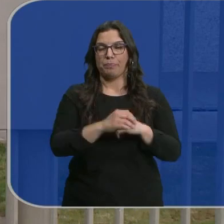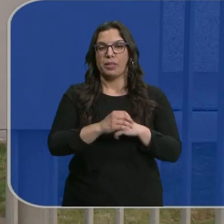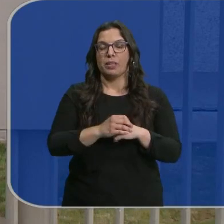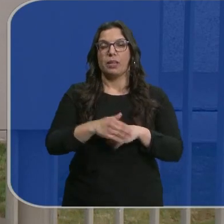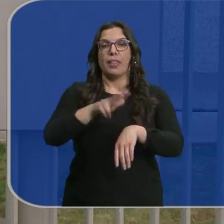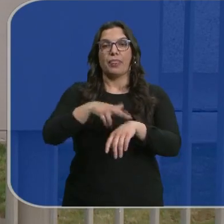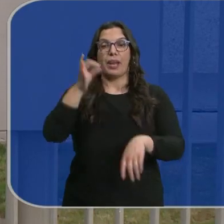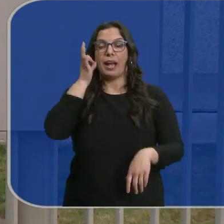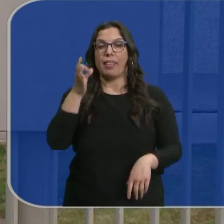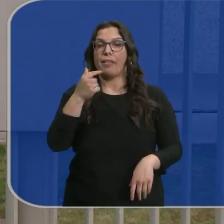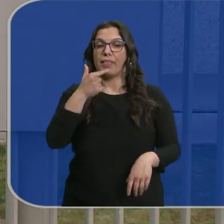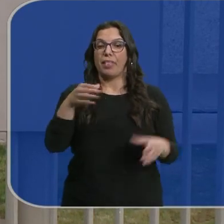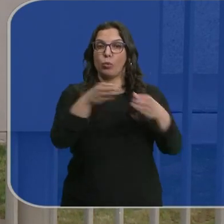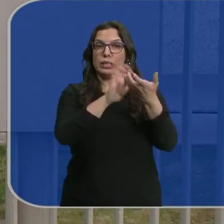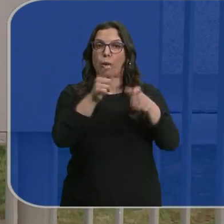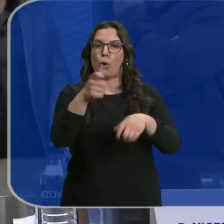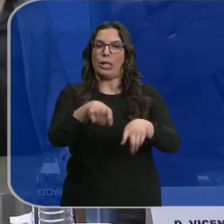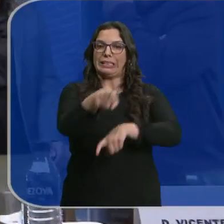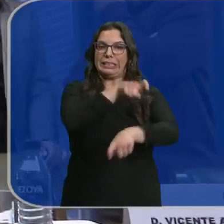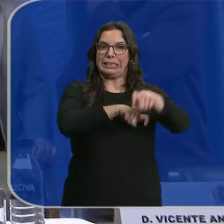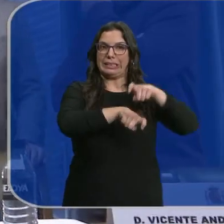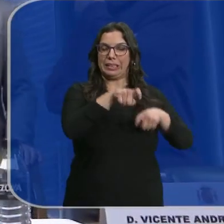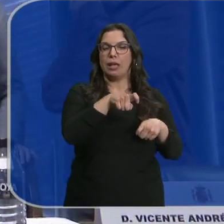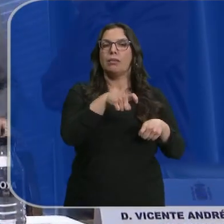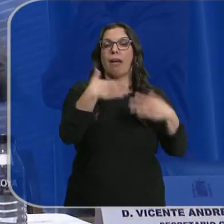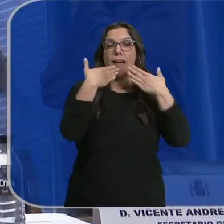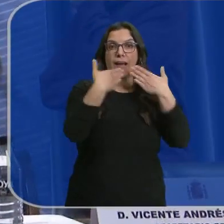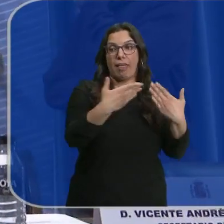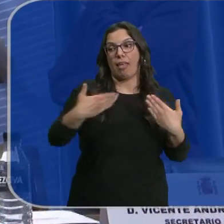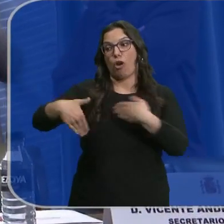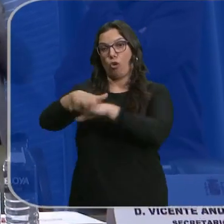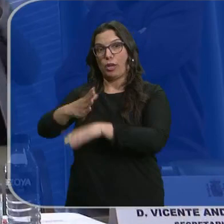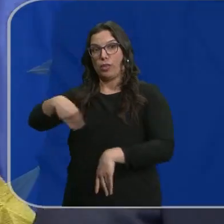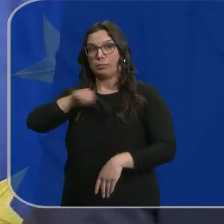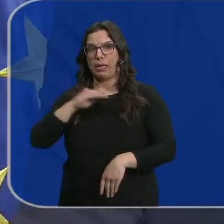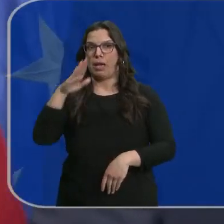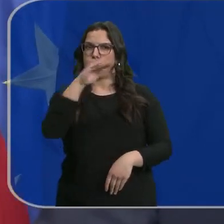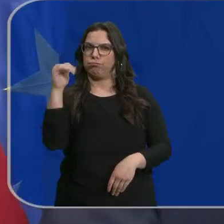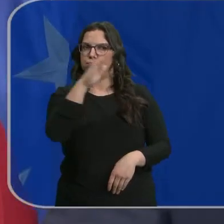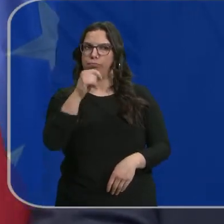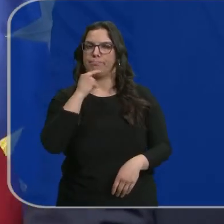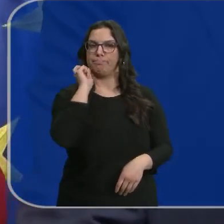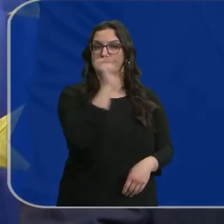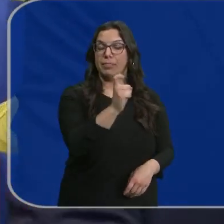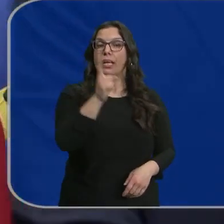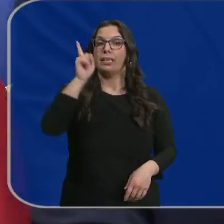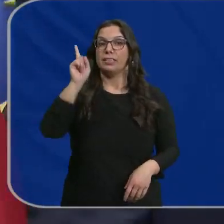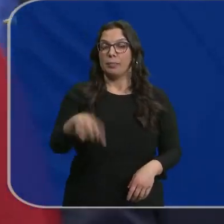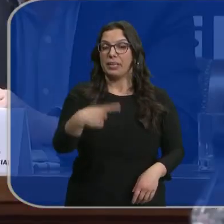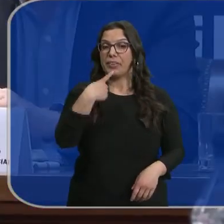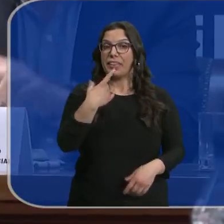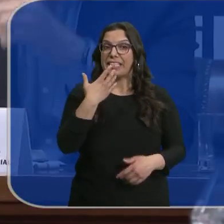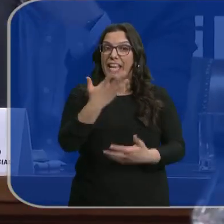Barcones ha vinculado el paso atrás de la Junta como fruto del trabajo realizado desde Moncloa con los requerimientos. También advierte que, de ser necesario,